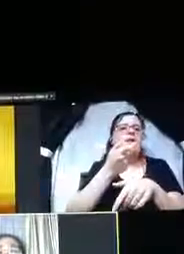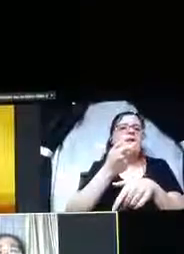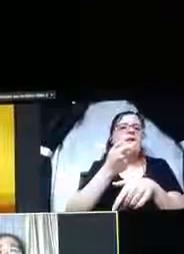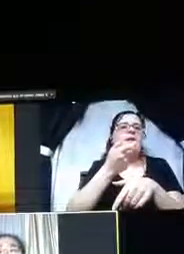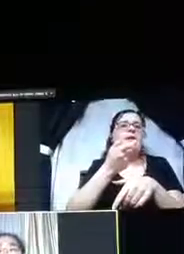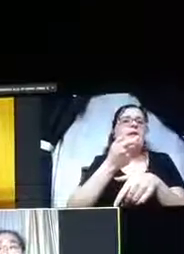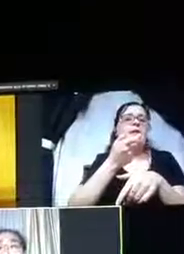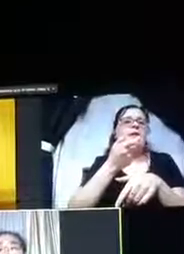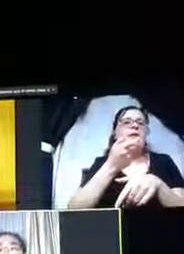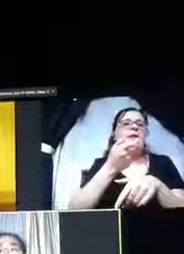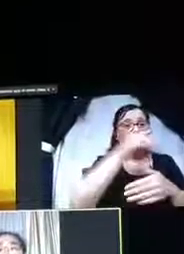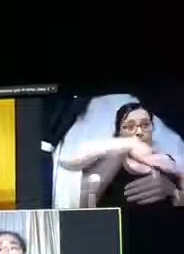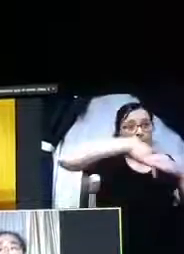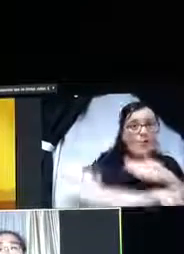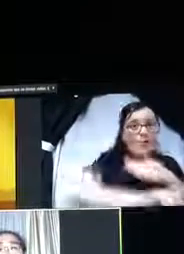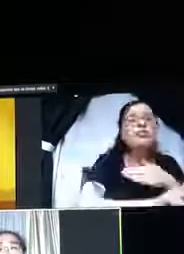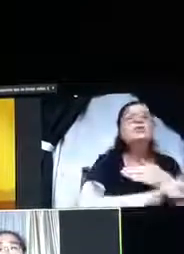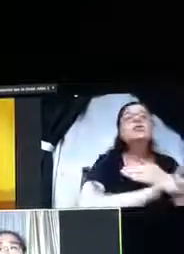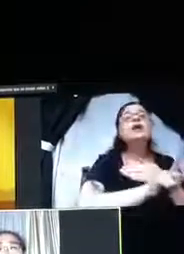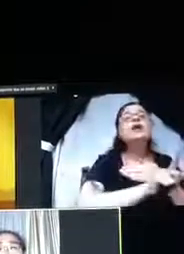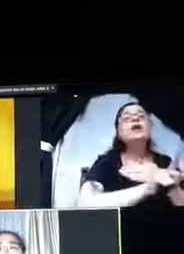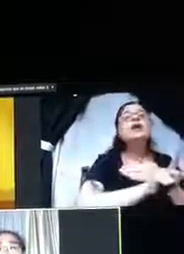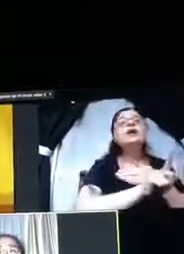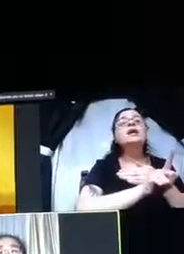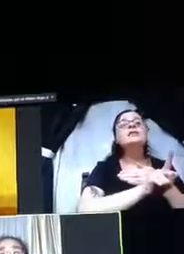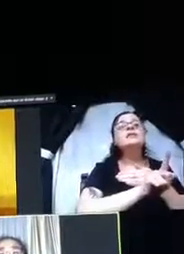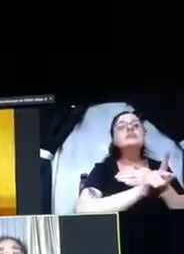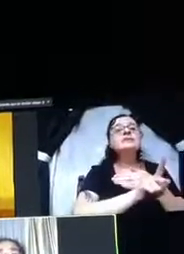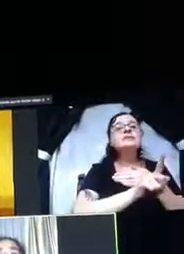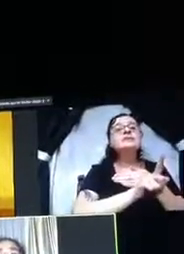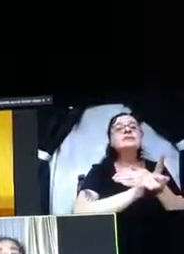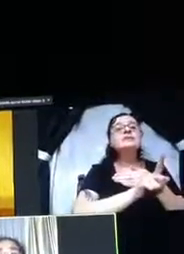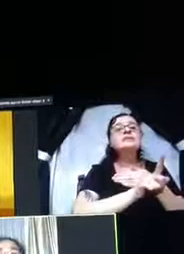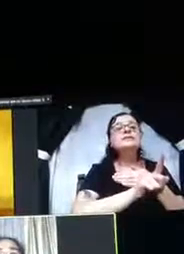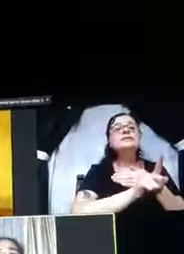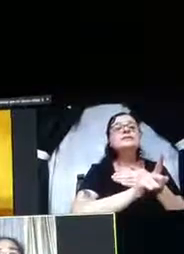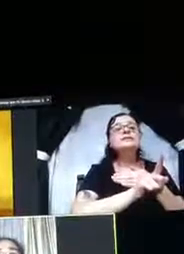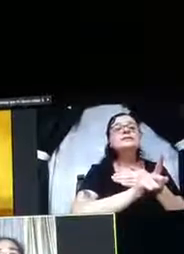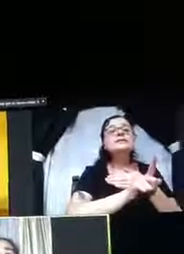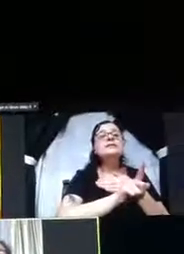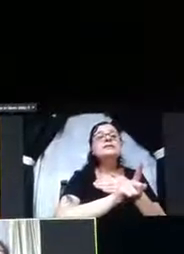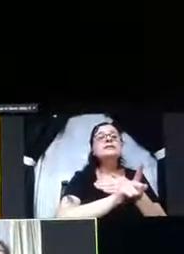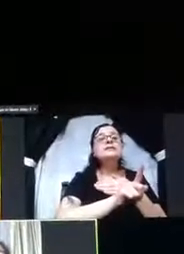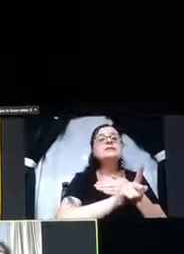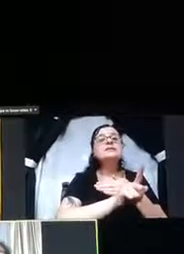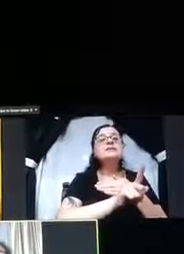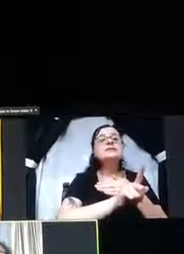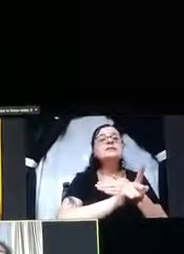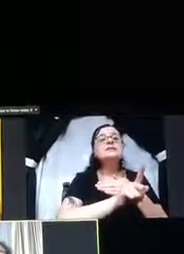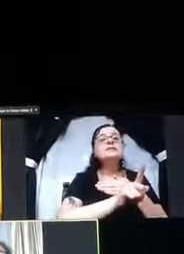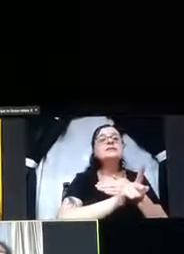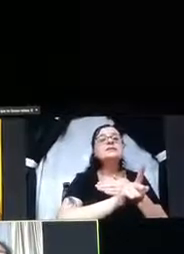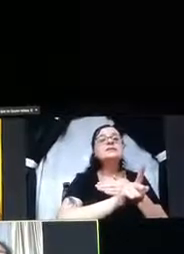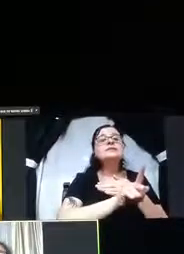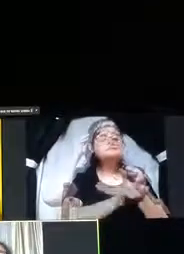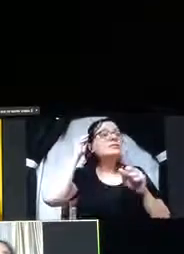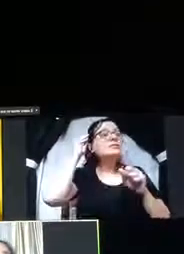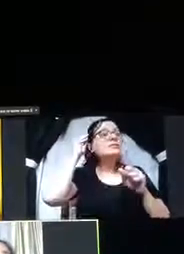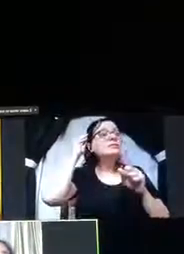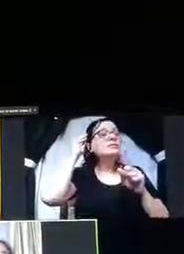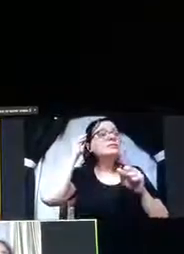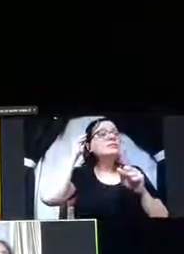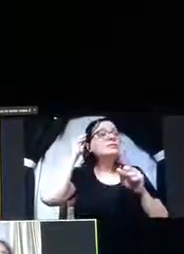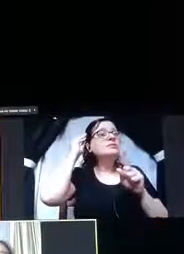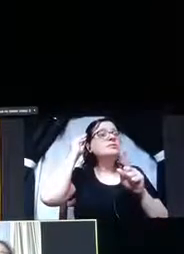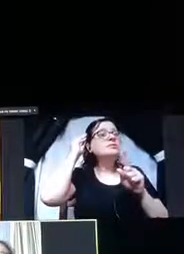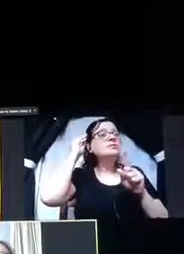hipoacusias profundas, para implantes cocleares, por ejemplo, pero ejemplo, ¿no? Cuadros